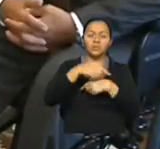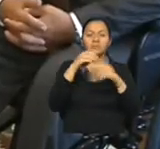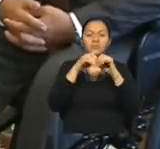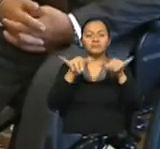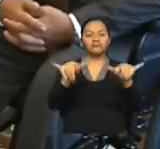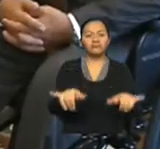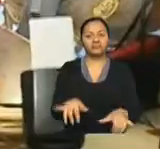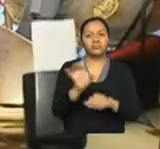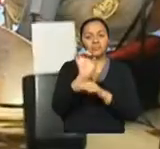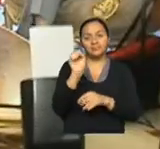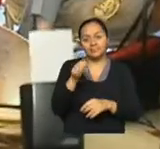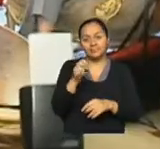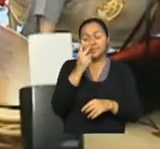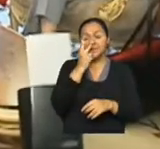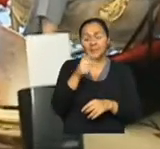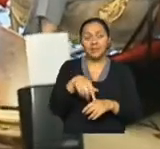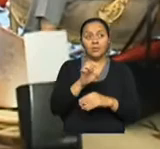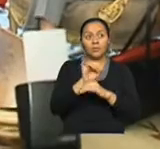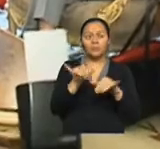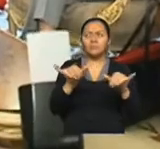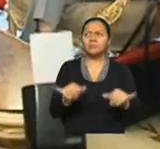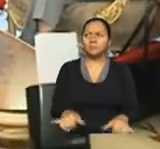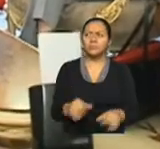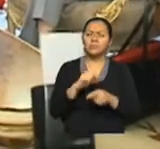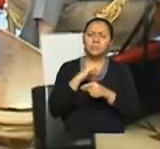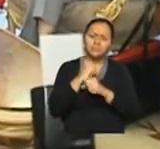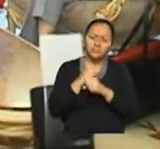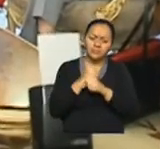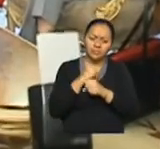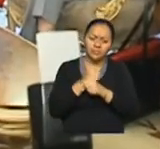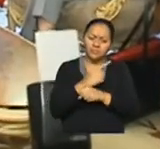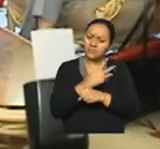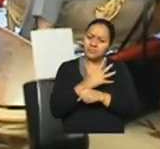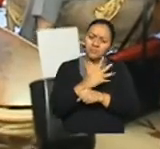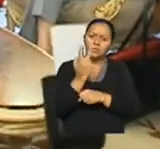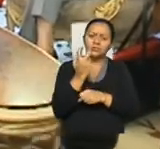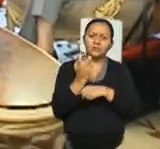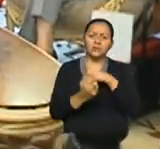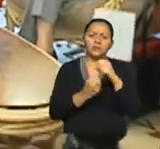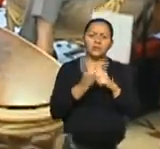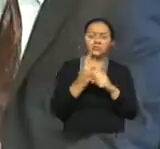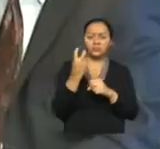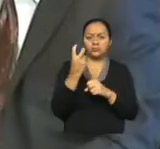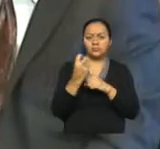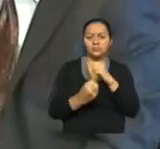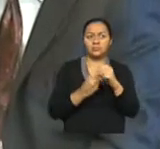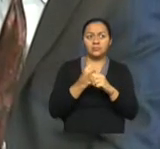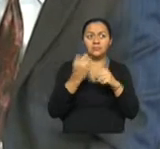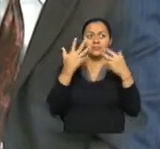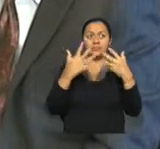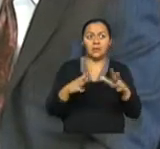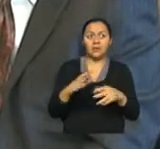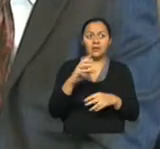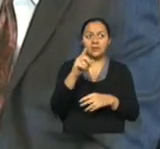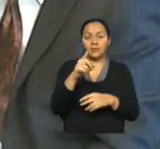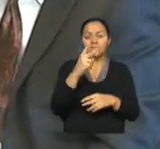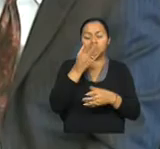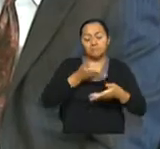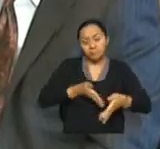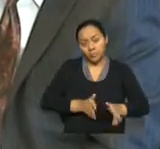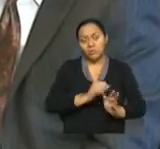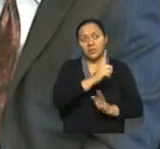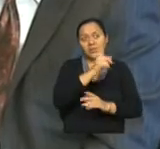en el Ecuador, país en el que permaneció ejerciendo sus funciones durante 12 años. Giacomo Tonello nació en Italia